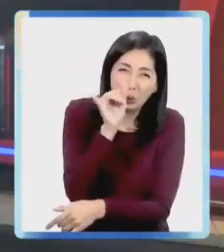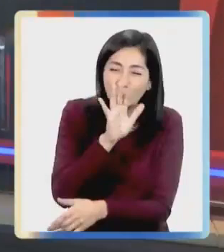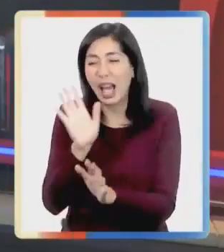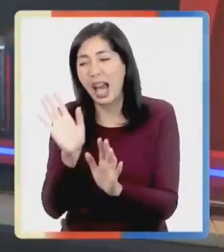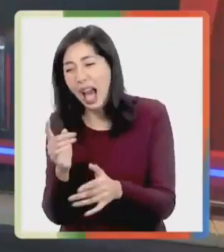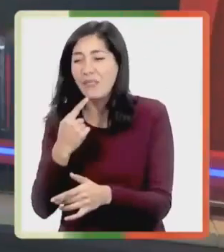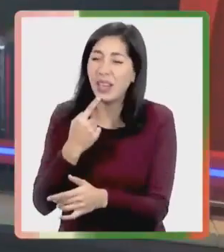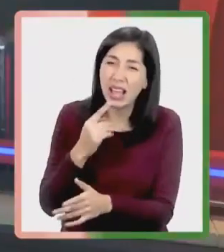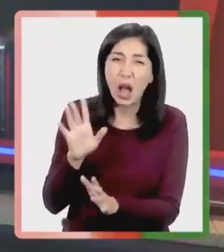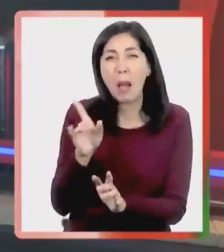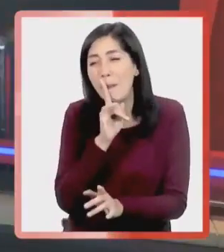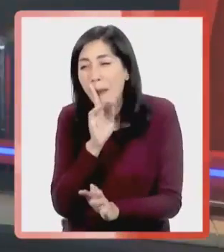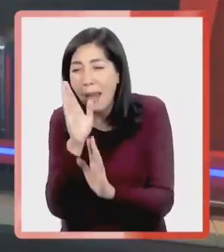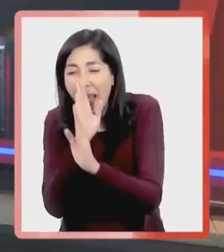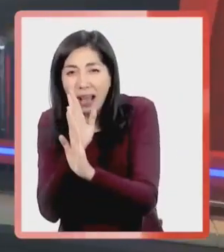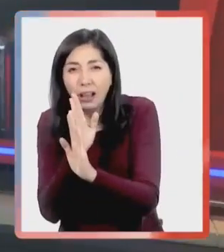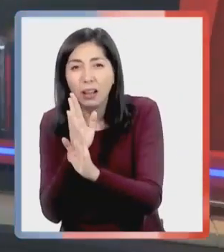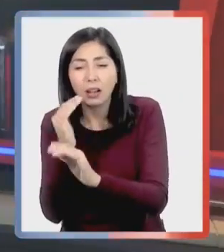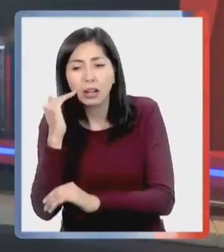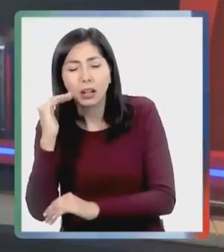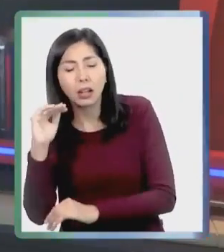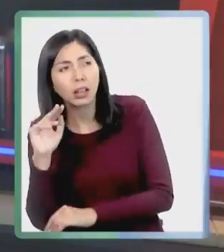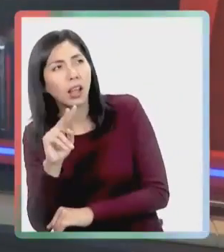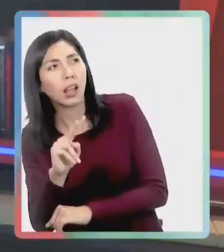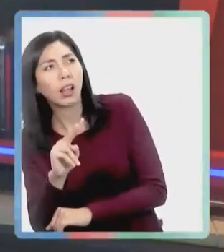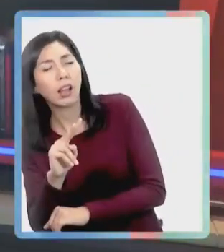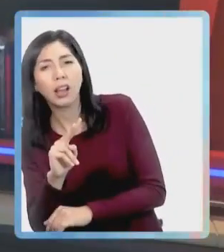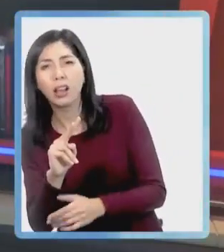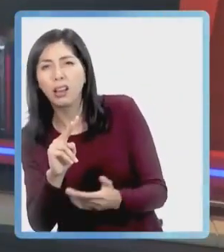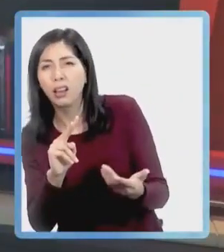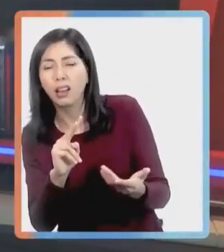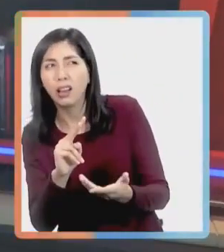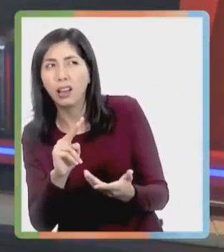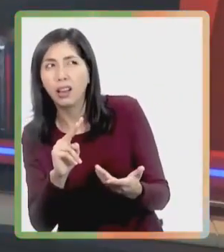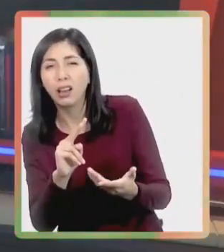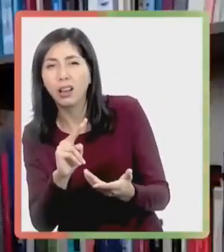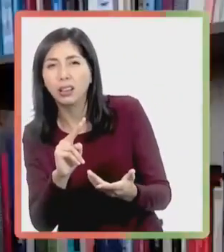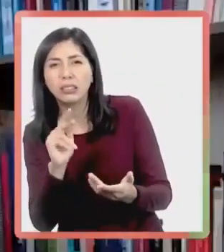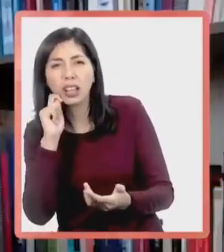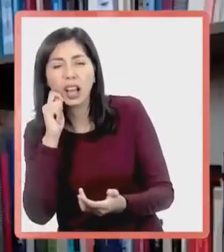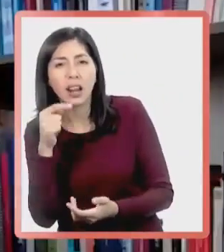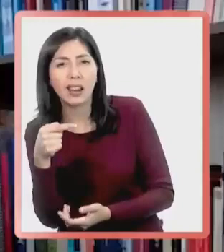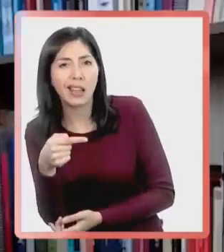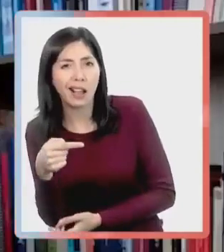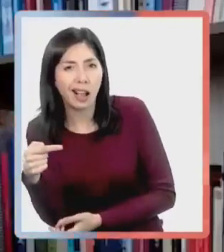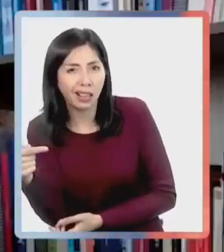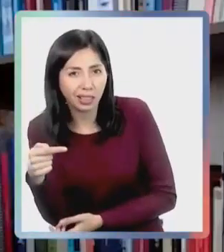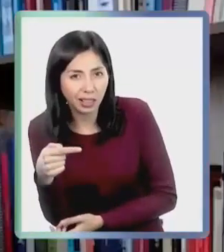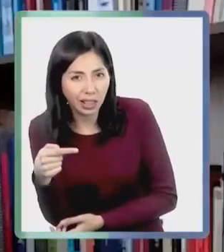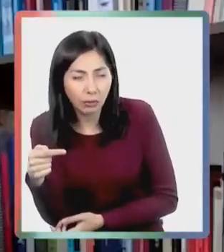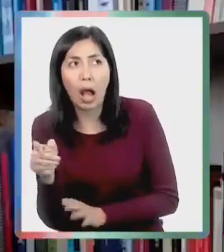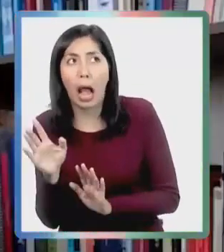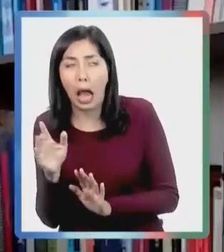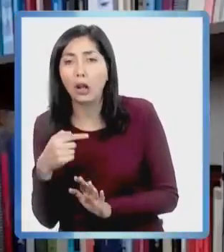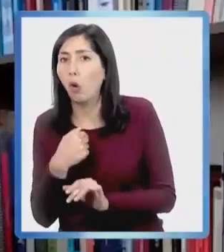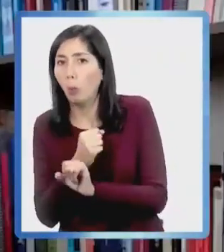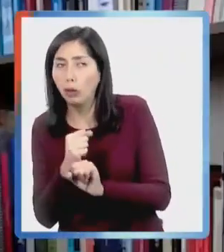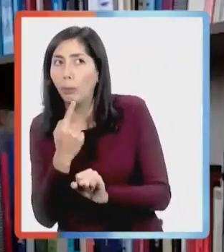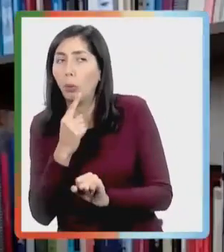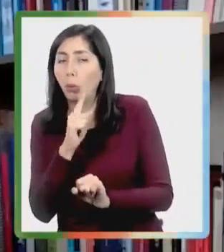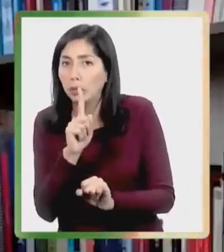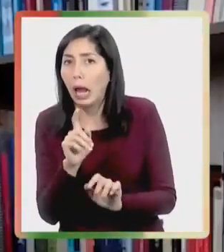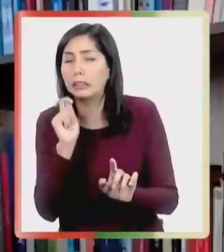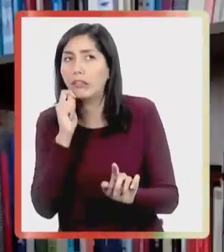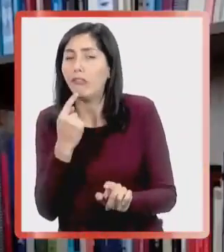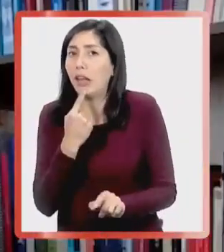por ejemplo, o de que esto no se habla en público, al tiro lo está acompañando de una cuota de negatividad, de una cuota de, esto no se puede